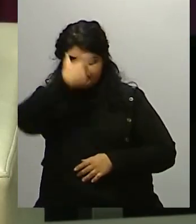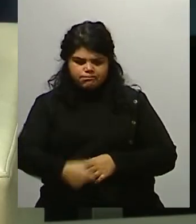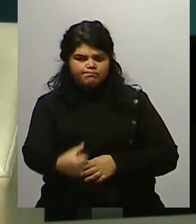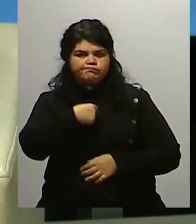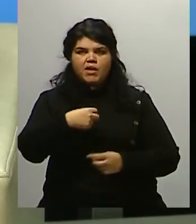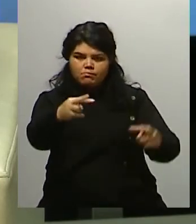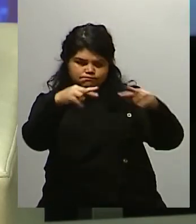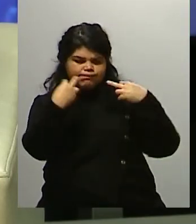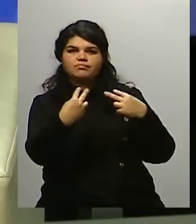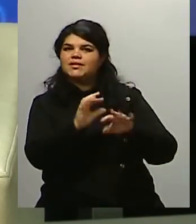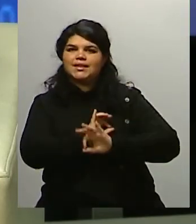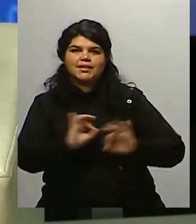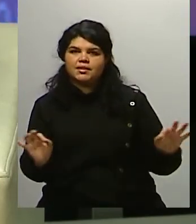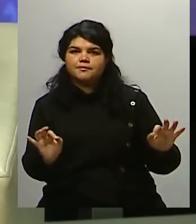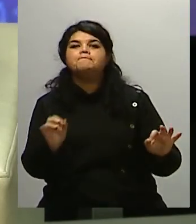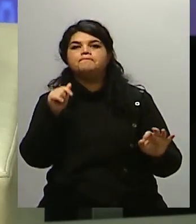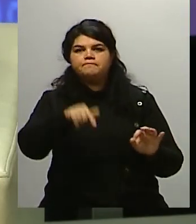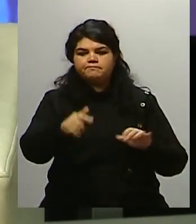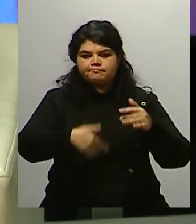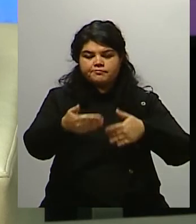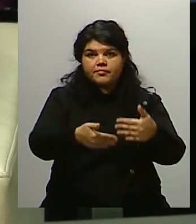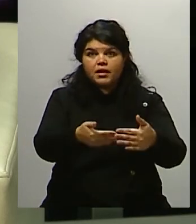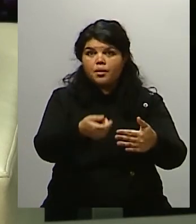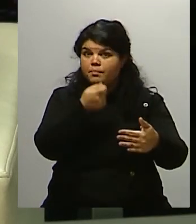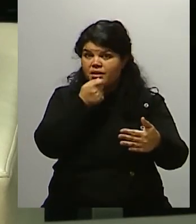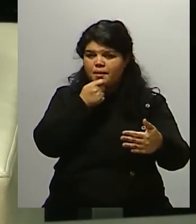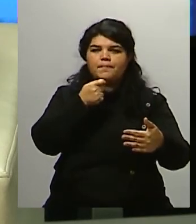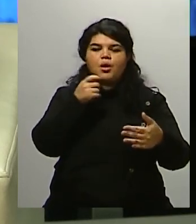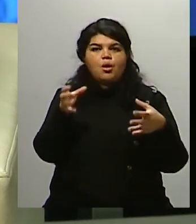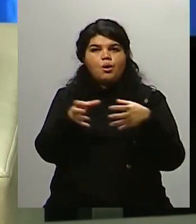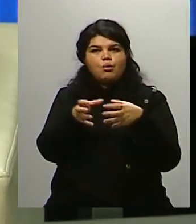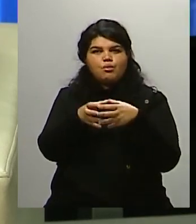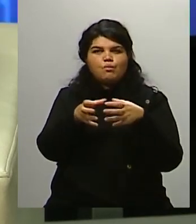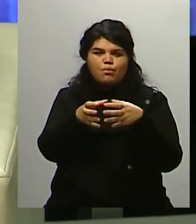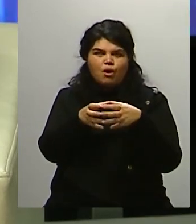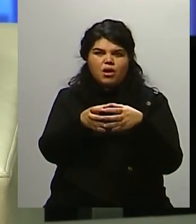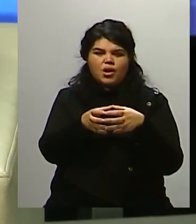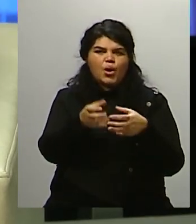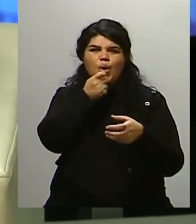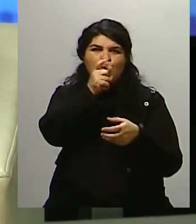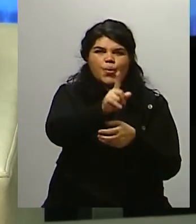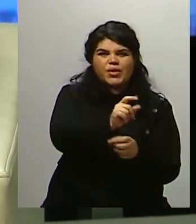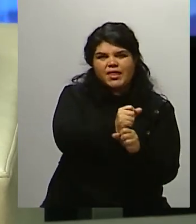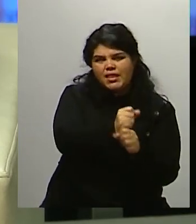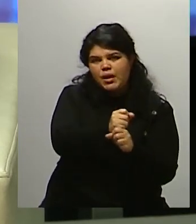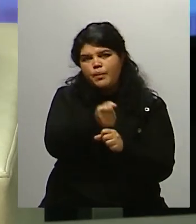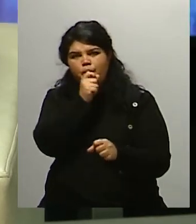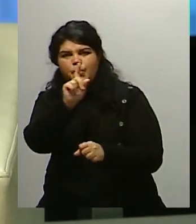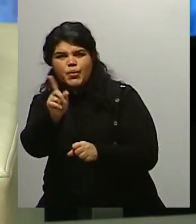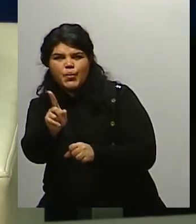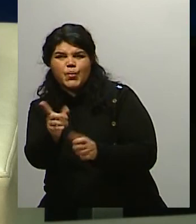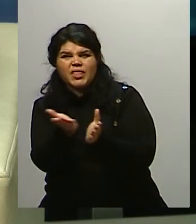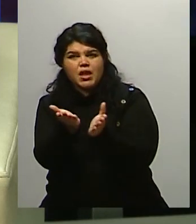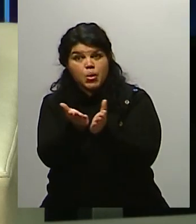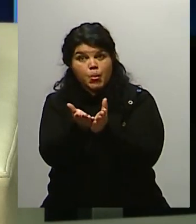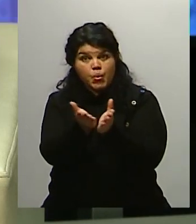aceptación de que realmente podés trabajar hoy y mañana perdés el trabajo y tenés que volver a esforzarte para conseguir otro. Entonces, lamentablemente, esto va a